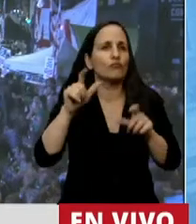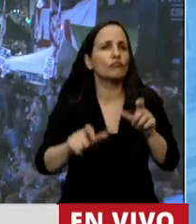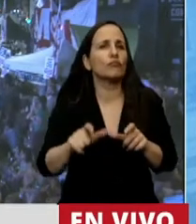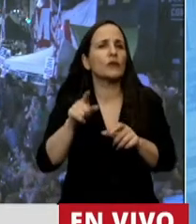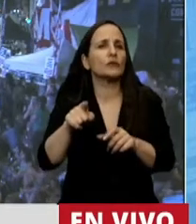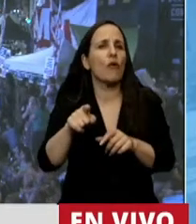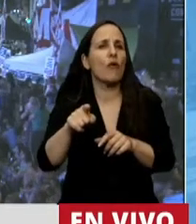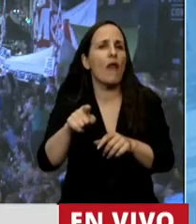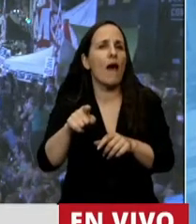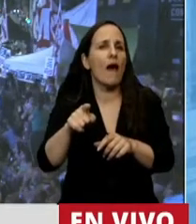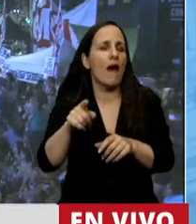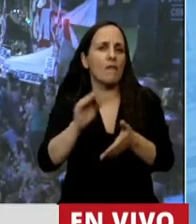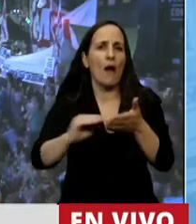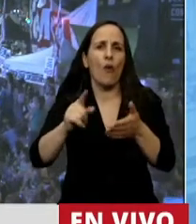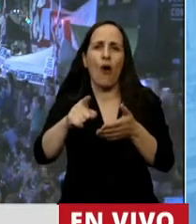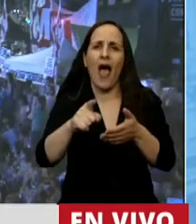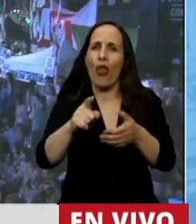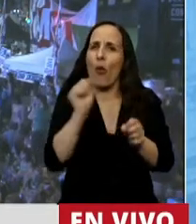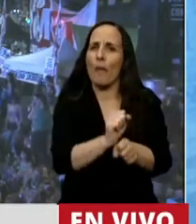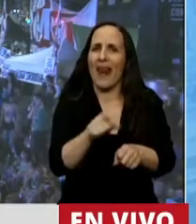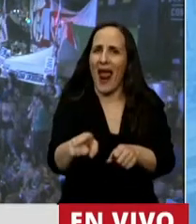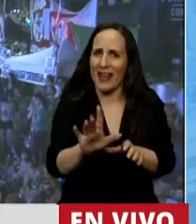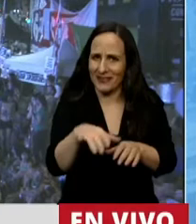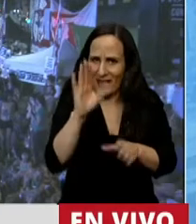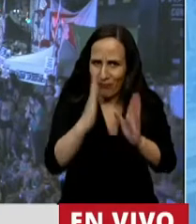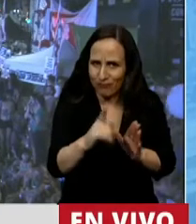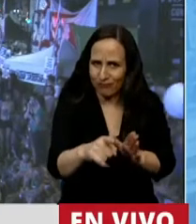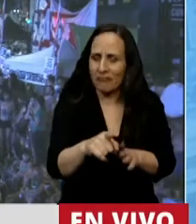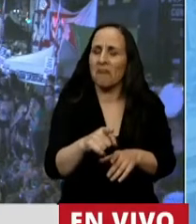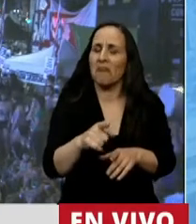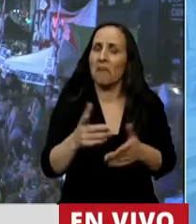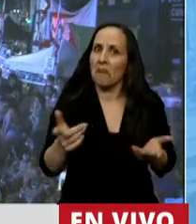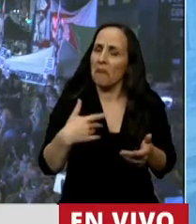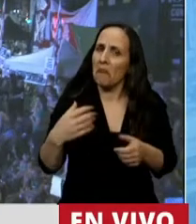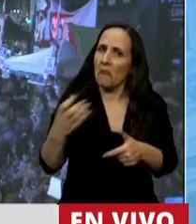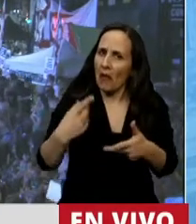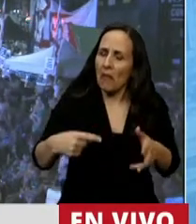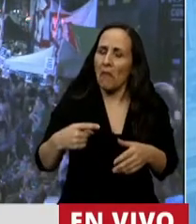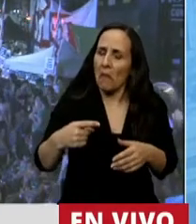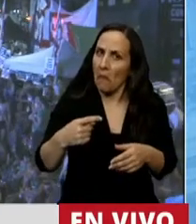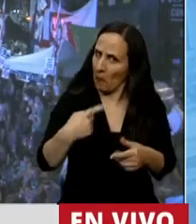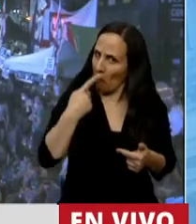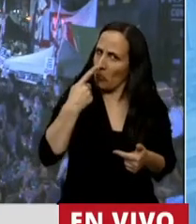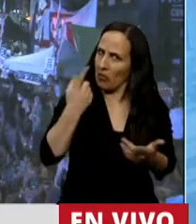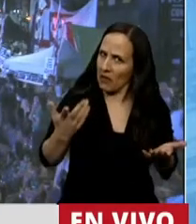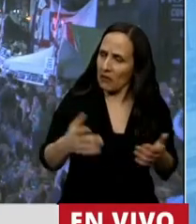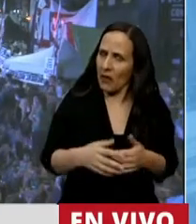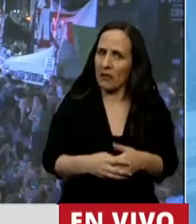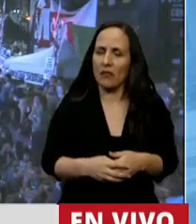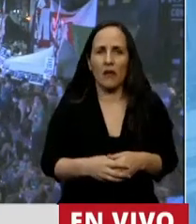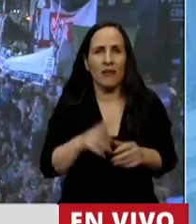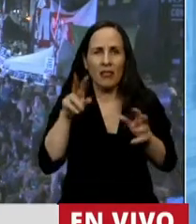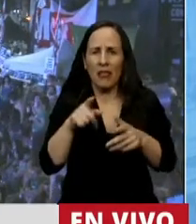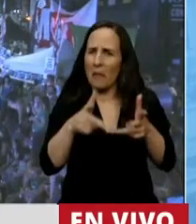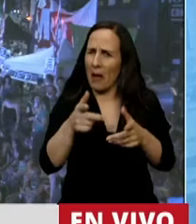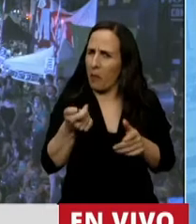penalista me mandaba algunas cosas que investigó y me parecieron de mucho interés. Creo que se dijo poco de